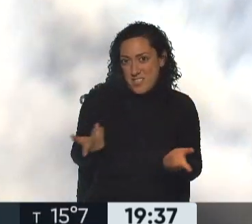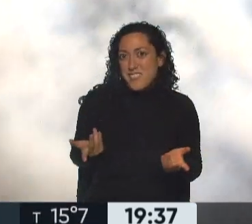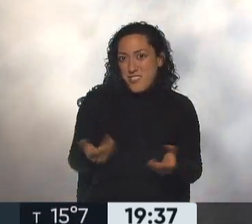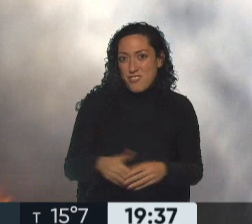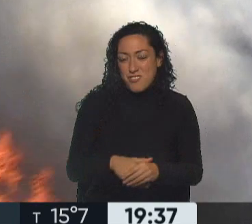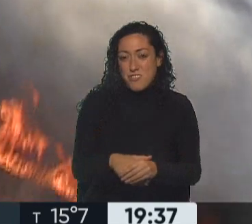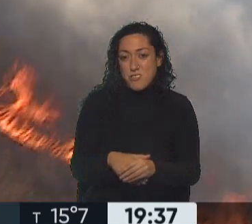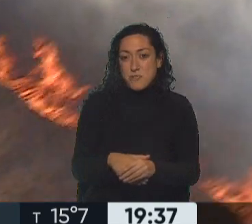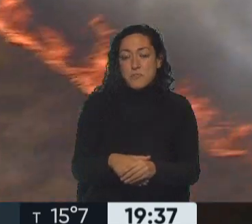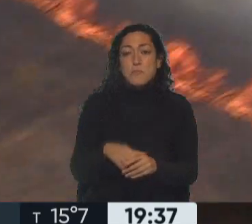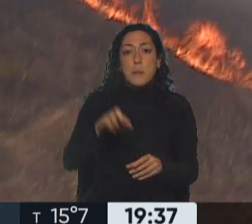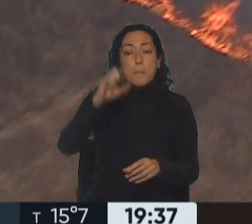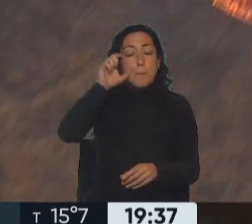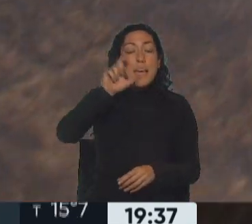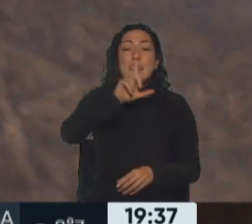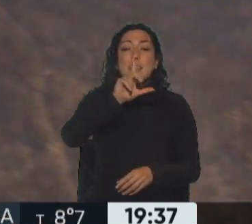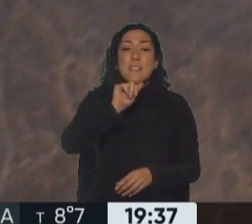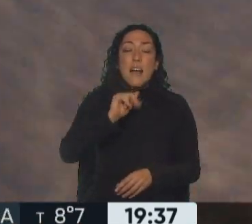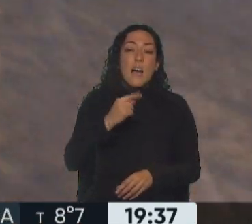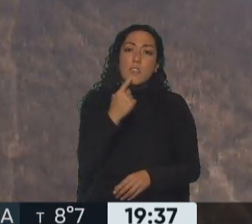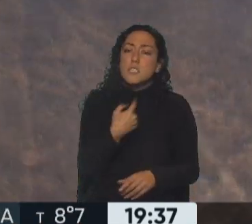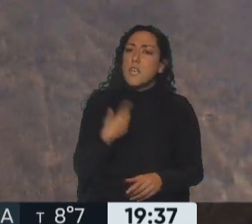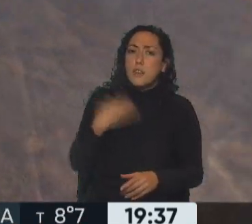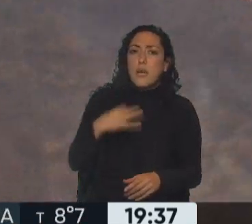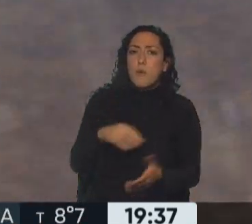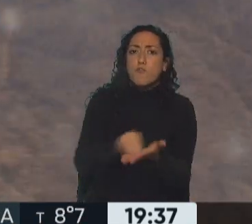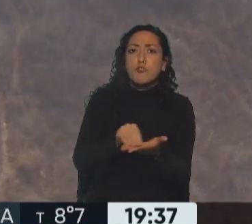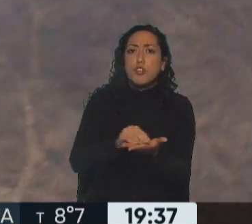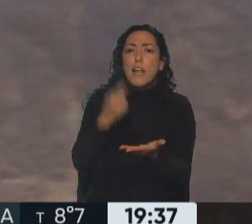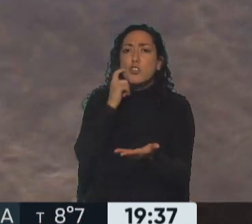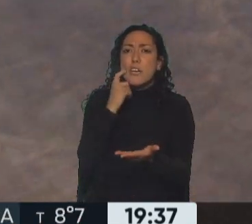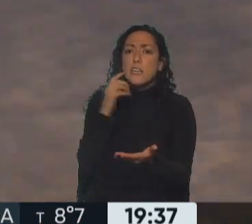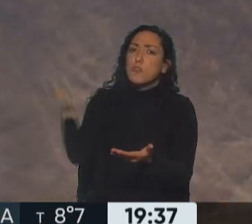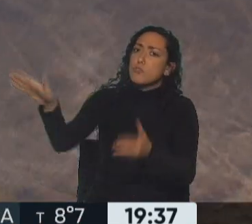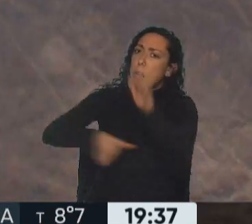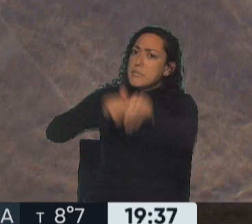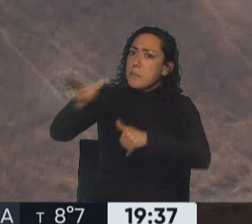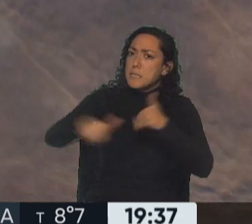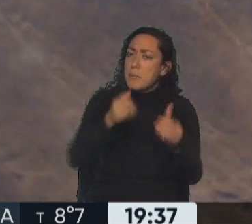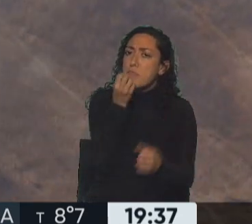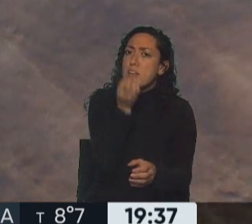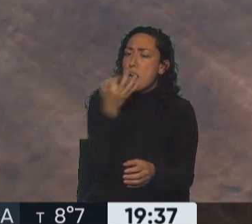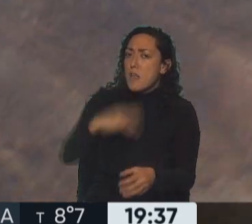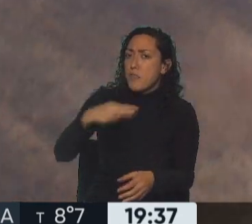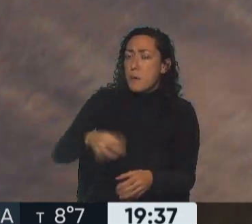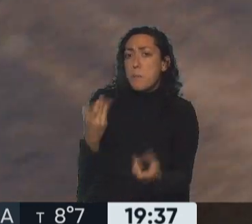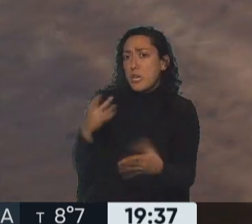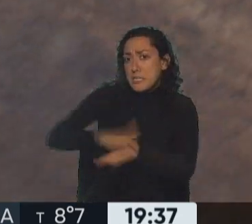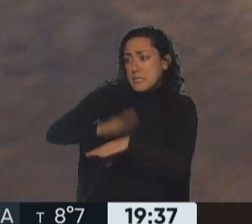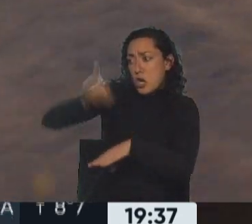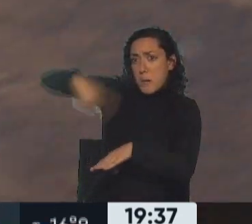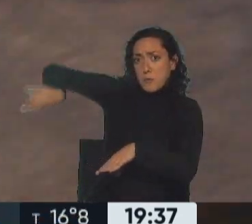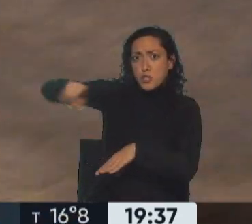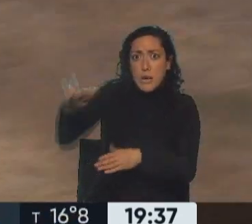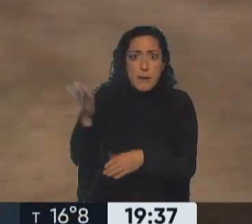rosarino Schiappa Pietra solicitó que se cite a declarar a funcionarios de Entre Ríos, tras entender que tienen responsabilidad directa por lo que sucede